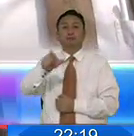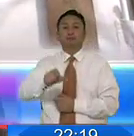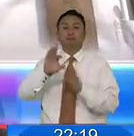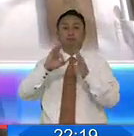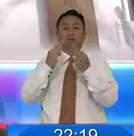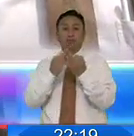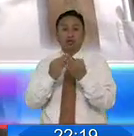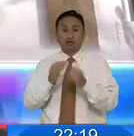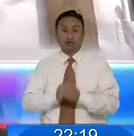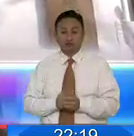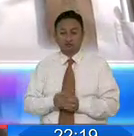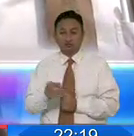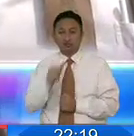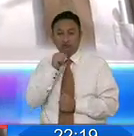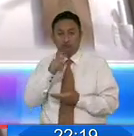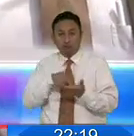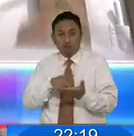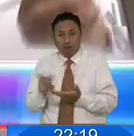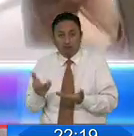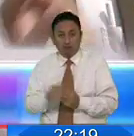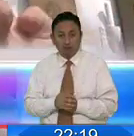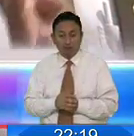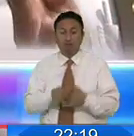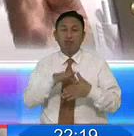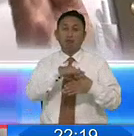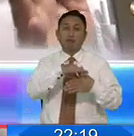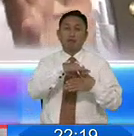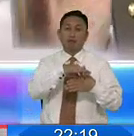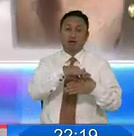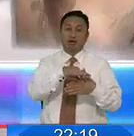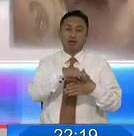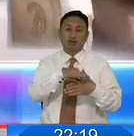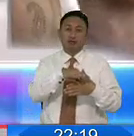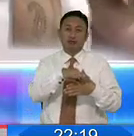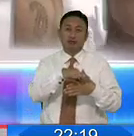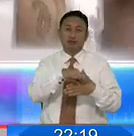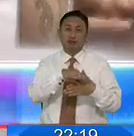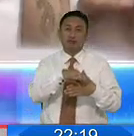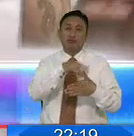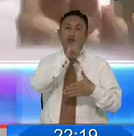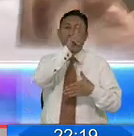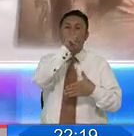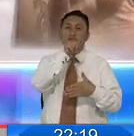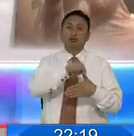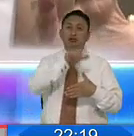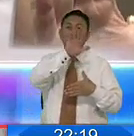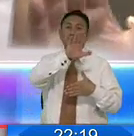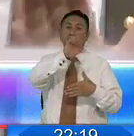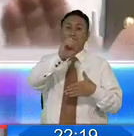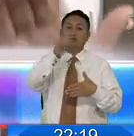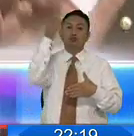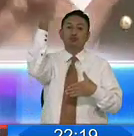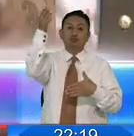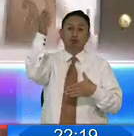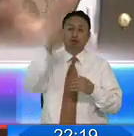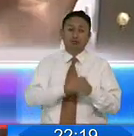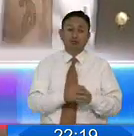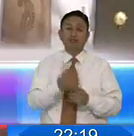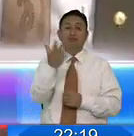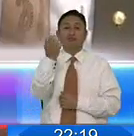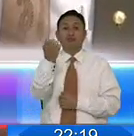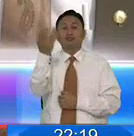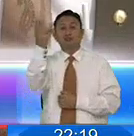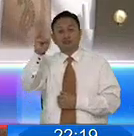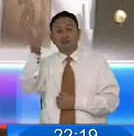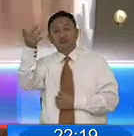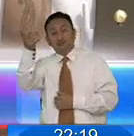fallecidos está pendiente de 2.500 maestros jubilados 15 16 17